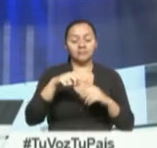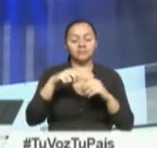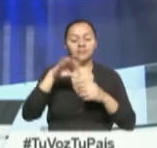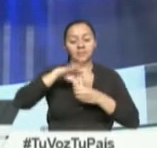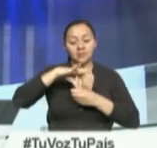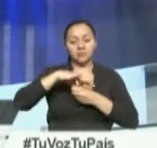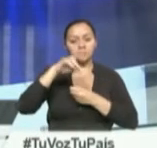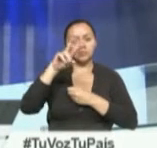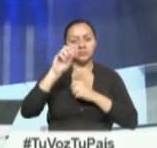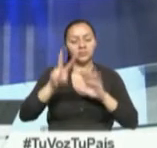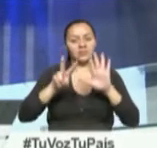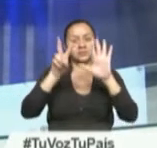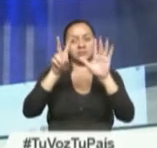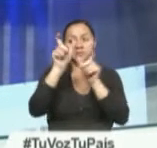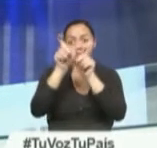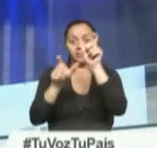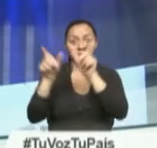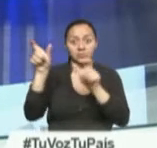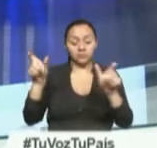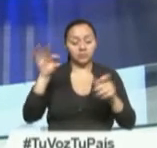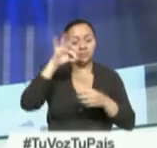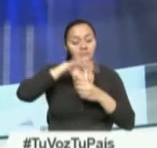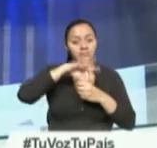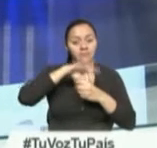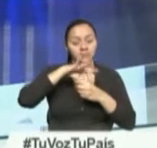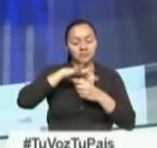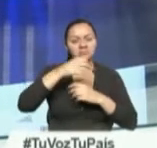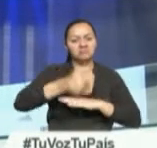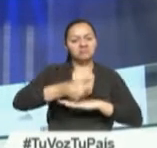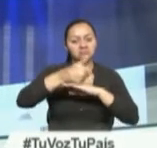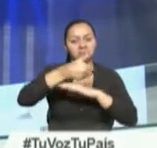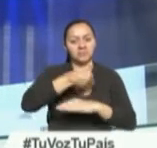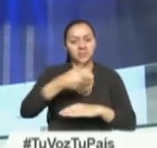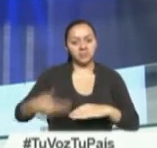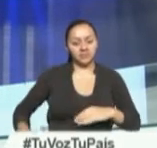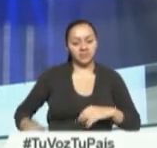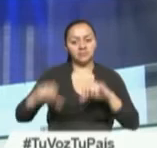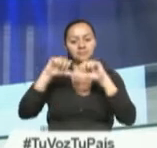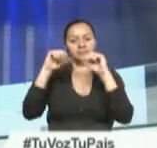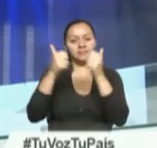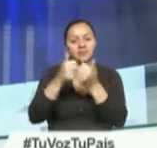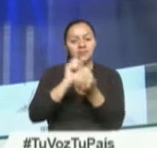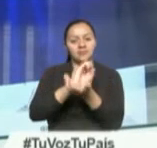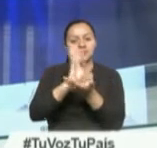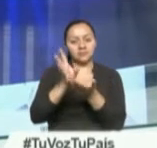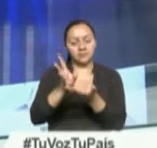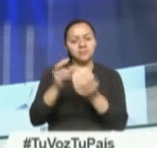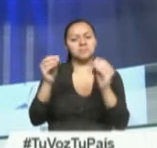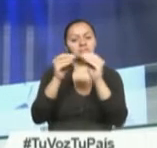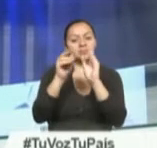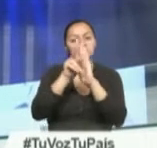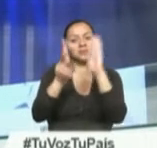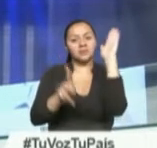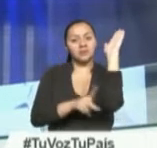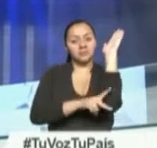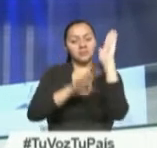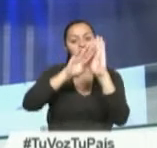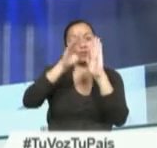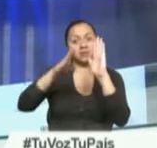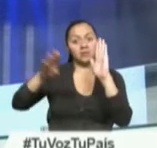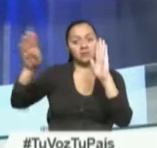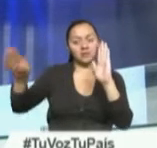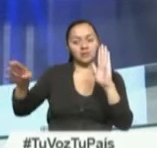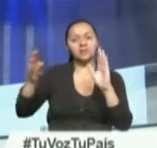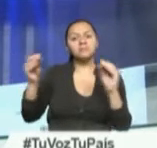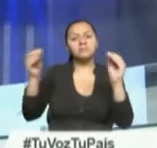2017, la ciudadanía, además de elegir a las autoridades presidenciales, asambleístas y parlamentarios andinos, también decidirá en la consulta